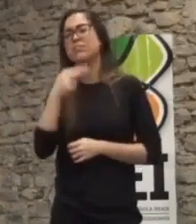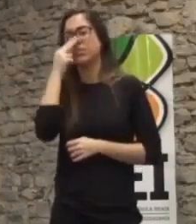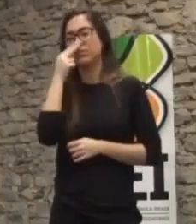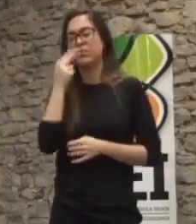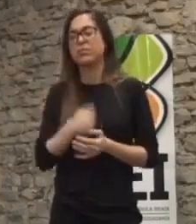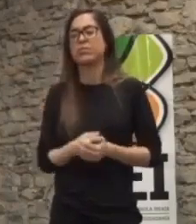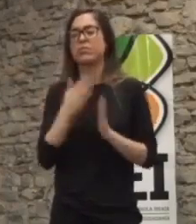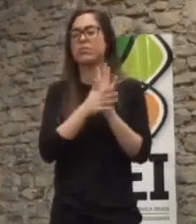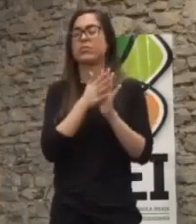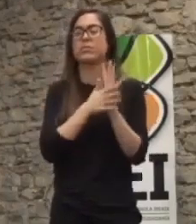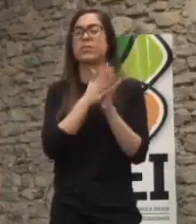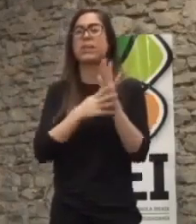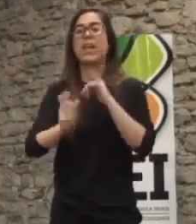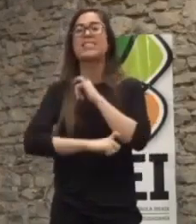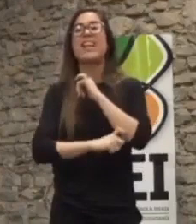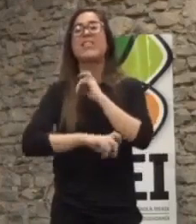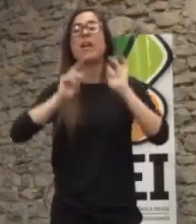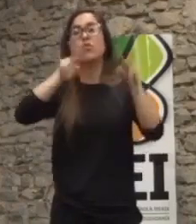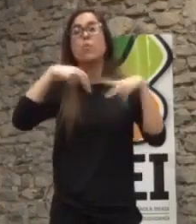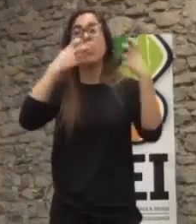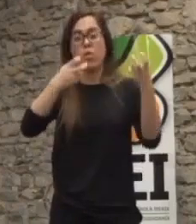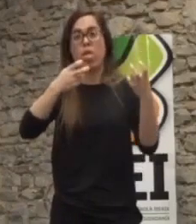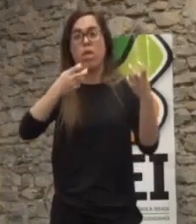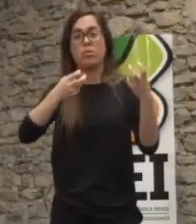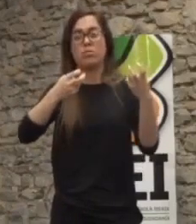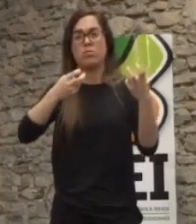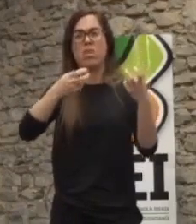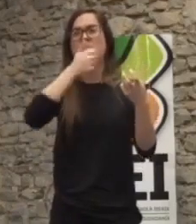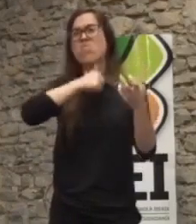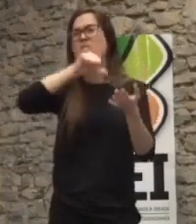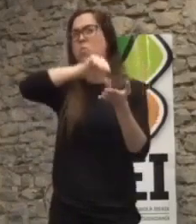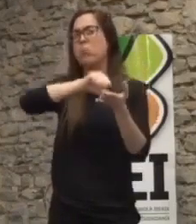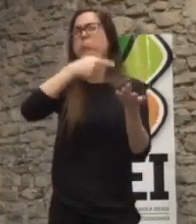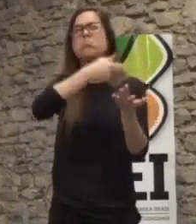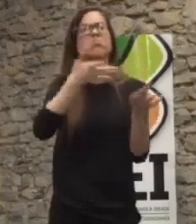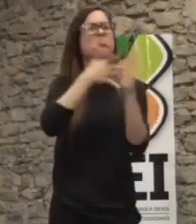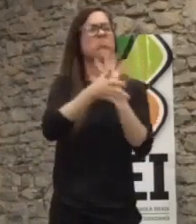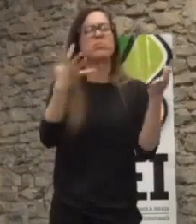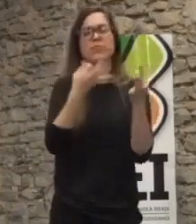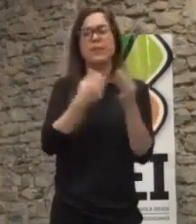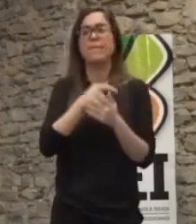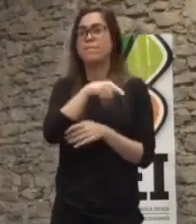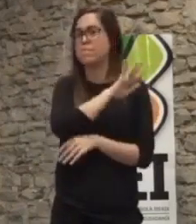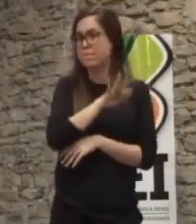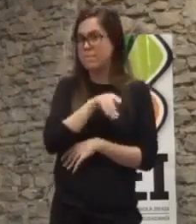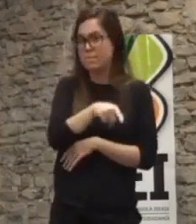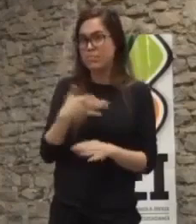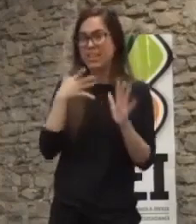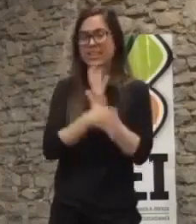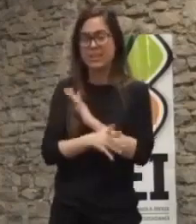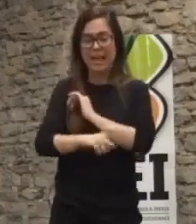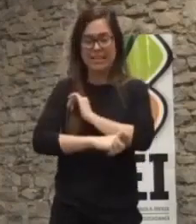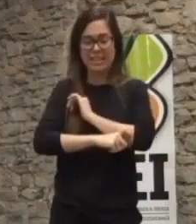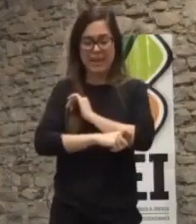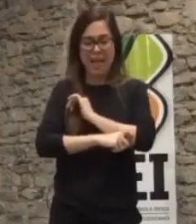que habla de estrategia innovadora de ciudad. Es interesante que pongamos el enfoque en que es una estrategia desde lo